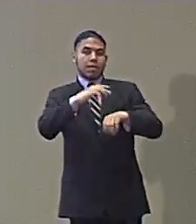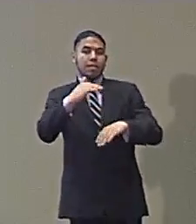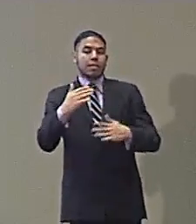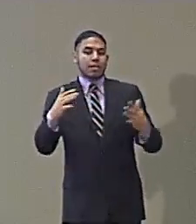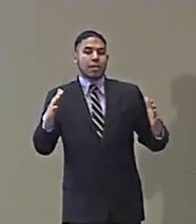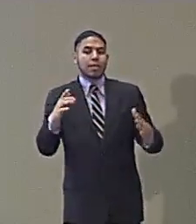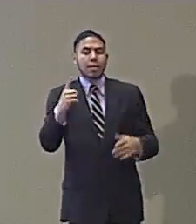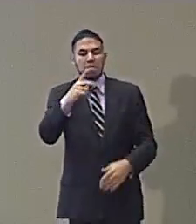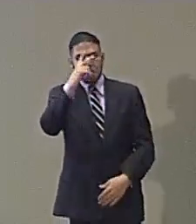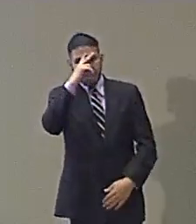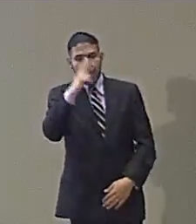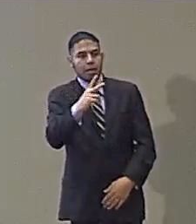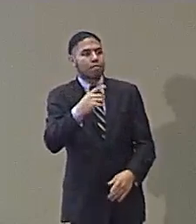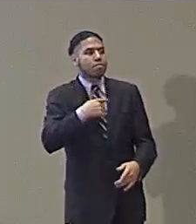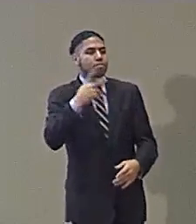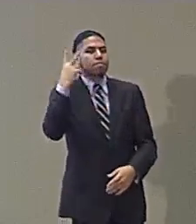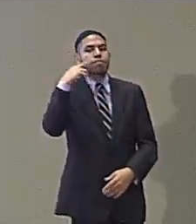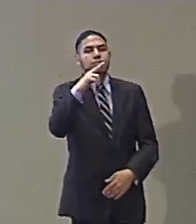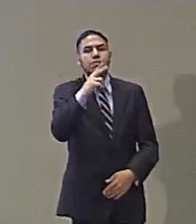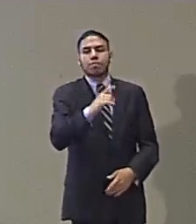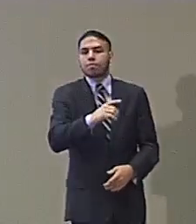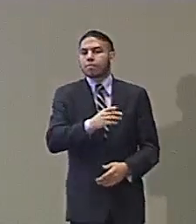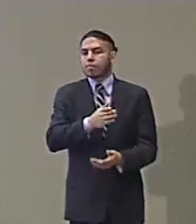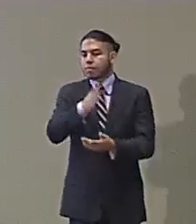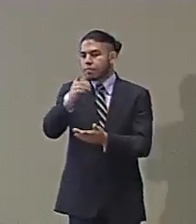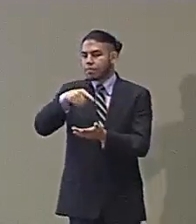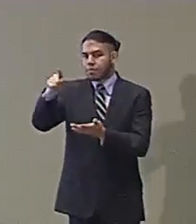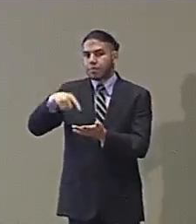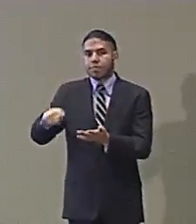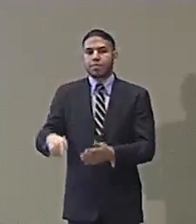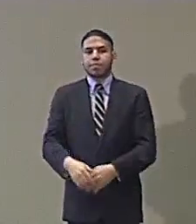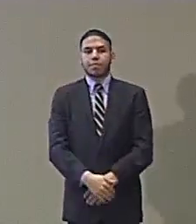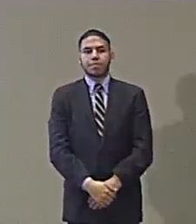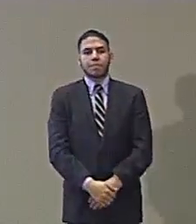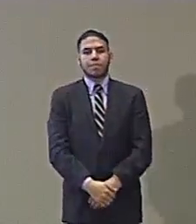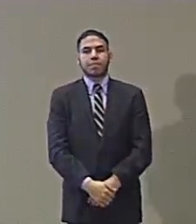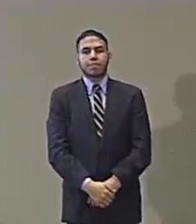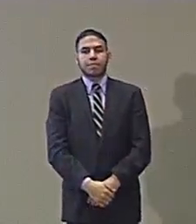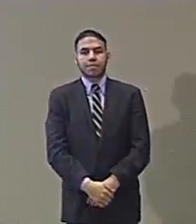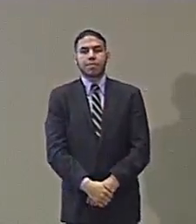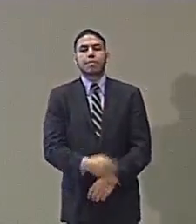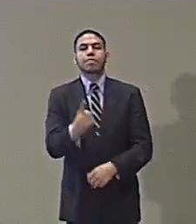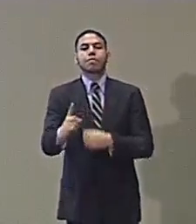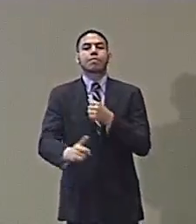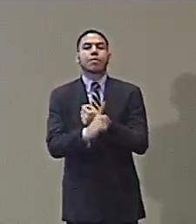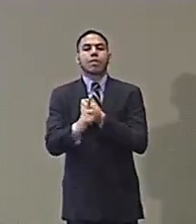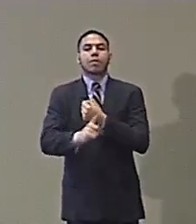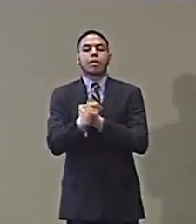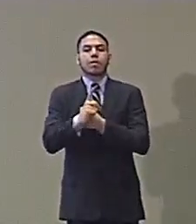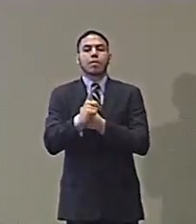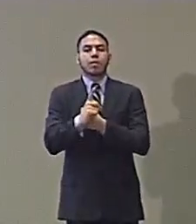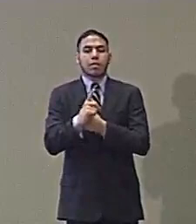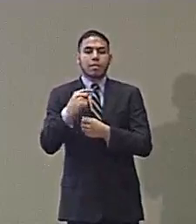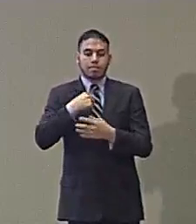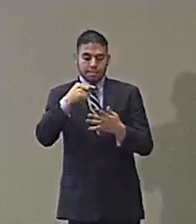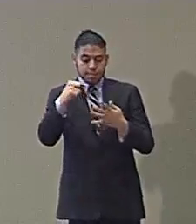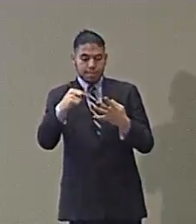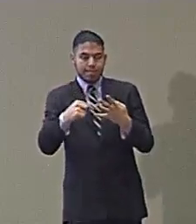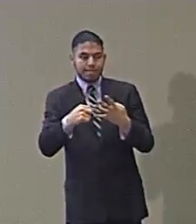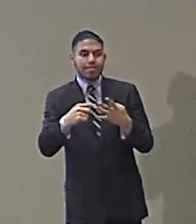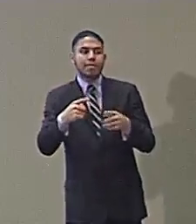mexicanos que viajamos en territorio nacional las problemáticas como lo mencioné son distintas